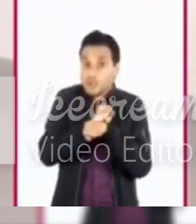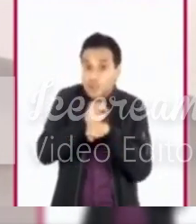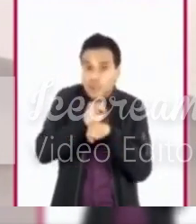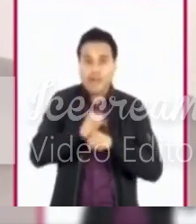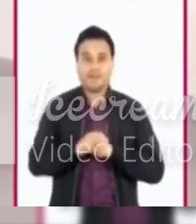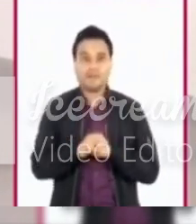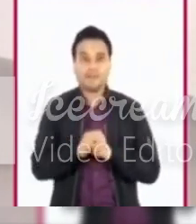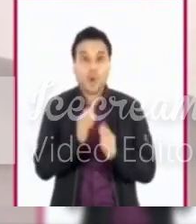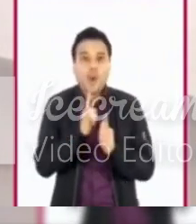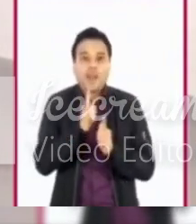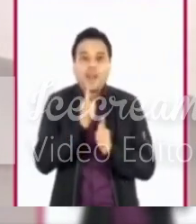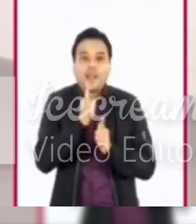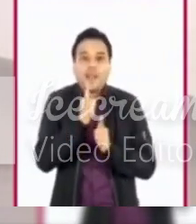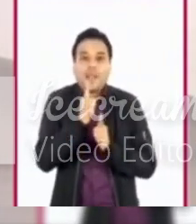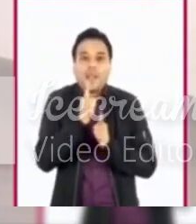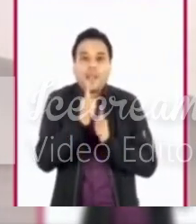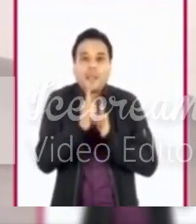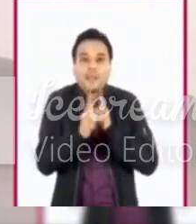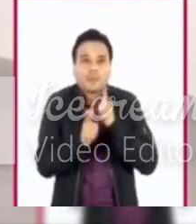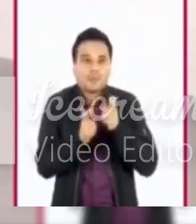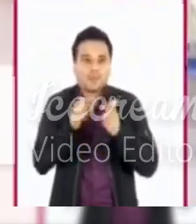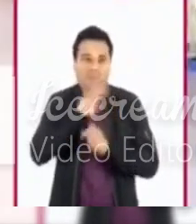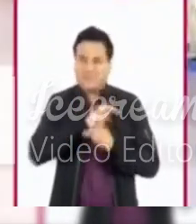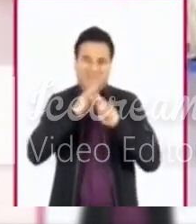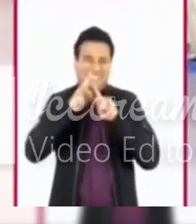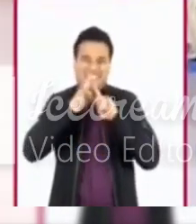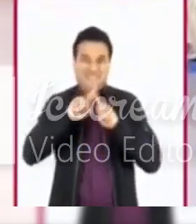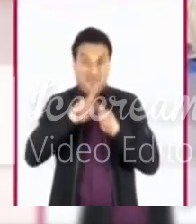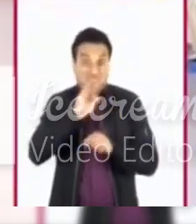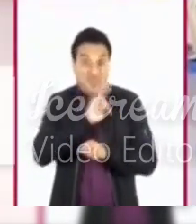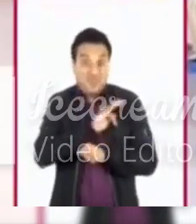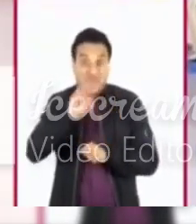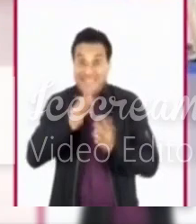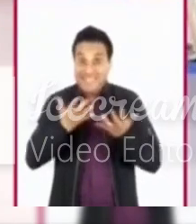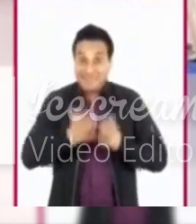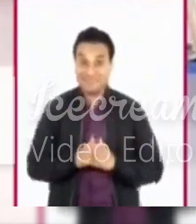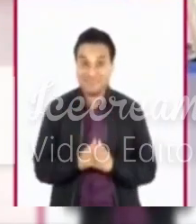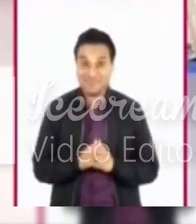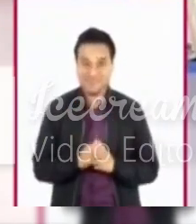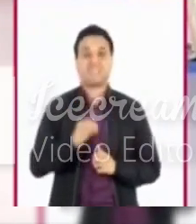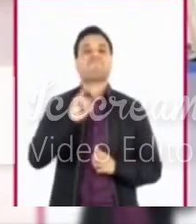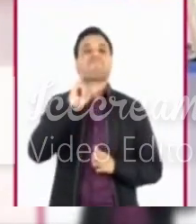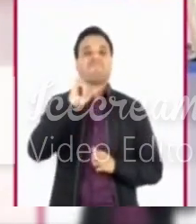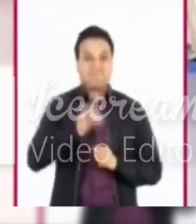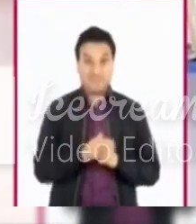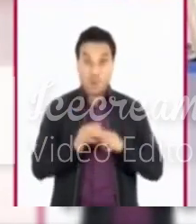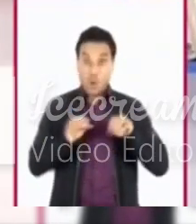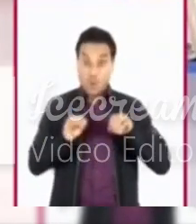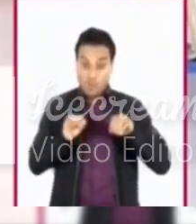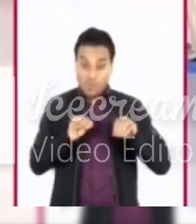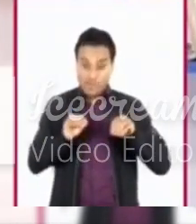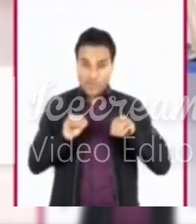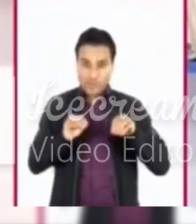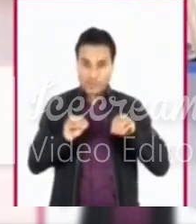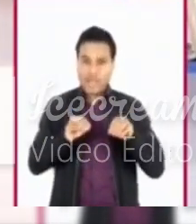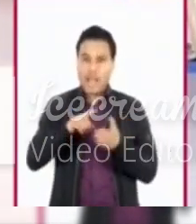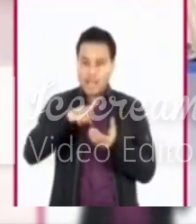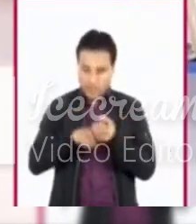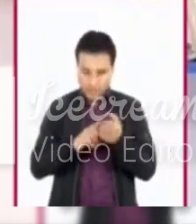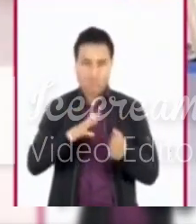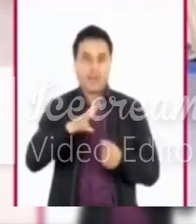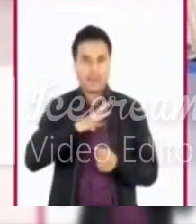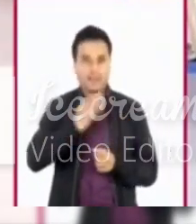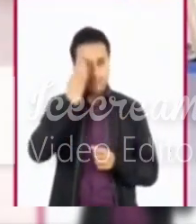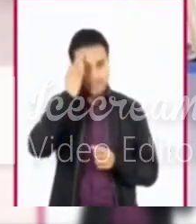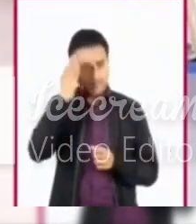o más lentos, o más rápidos. Así es, los movimientos tienen una duración y estos a veces